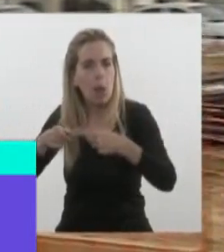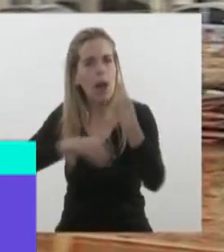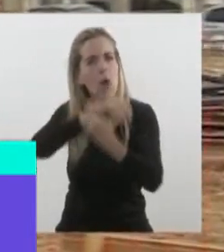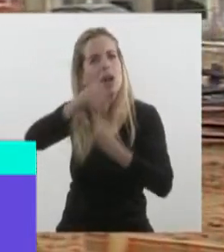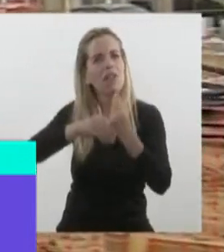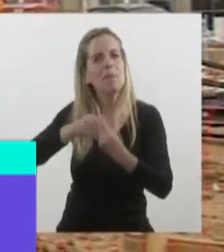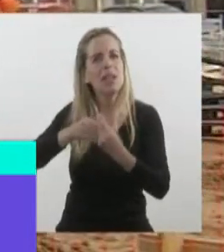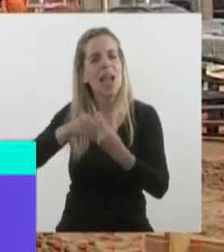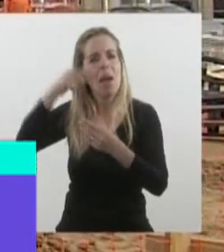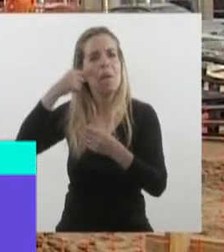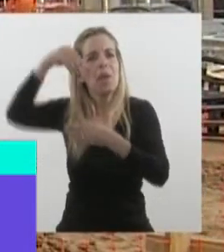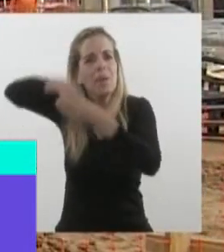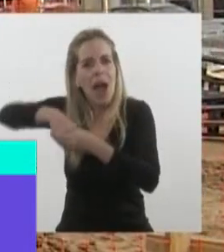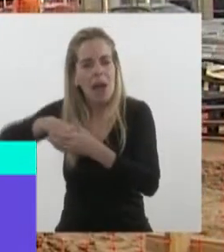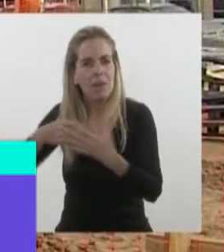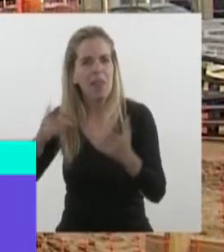necesita.